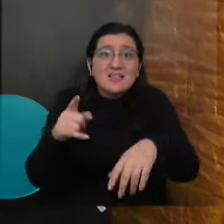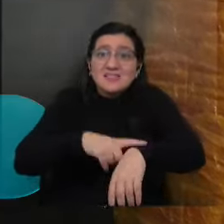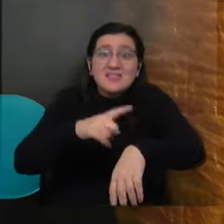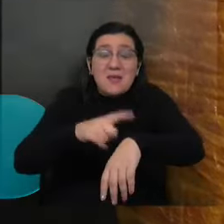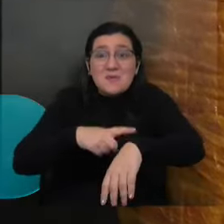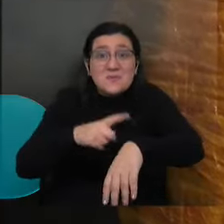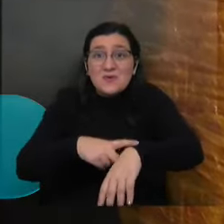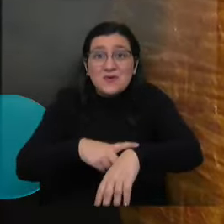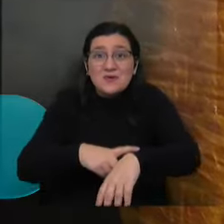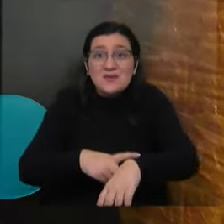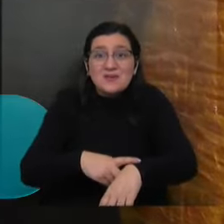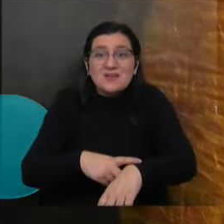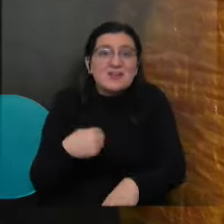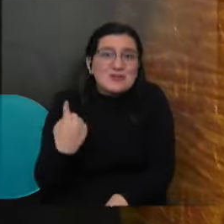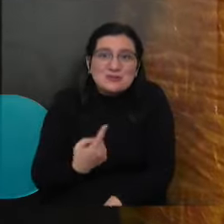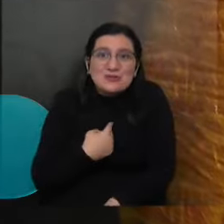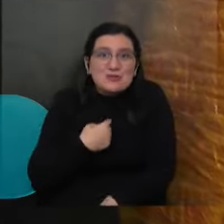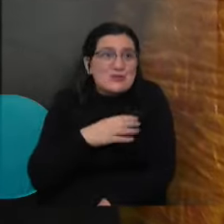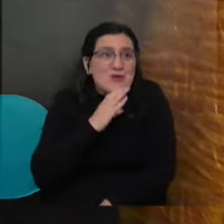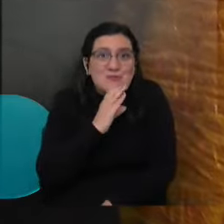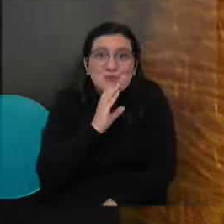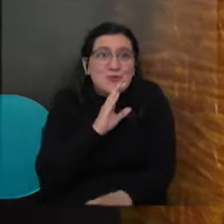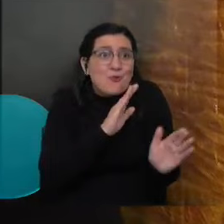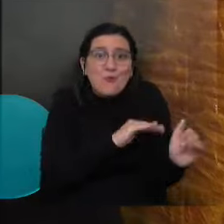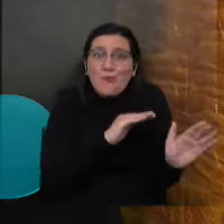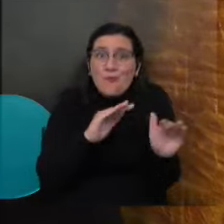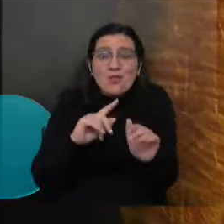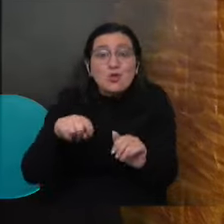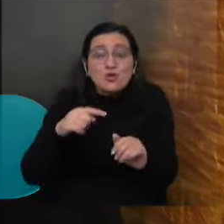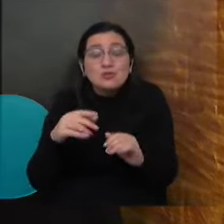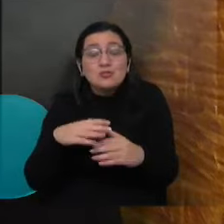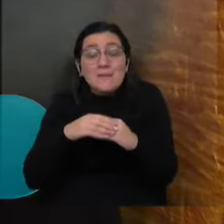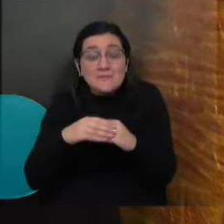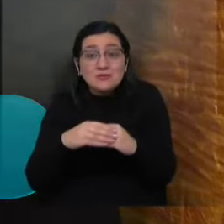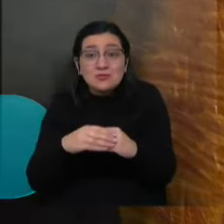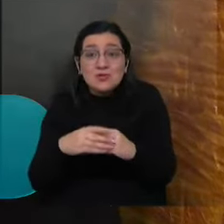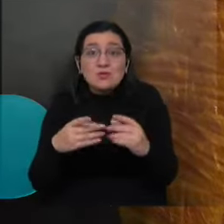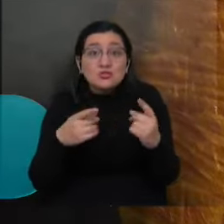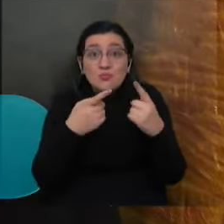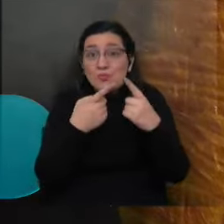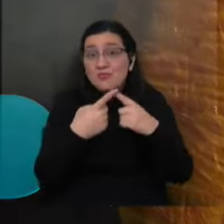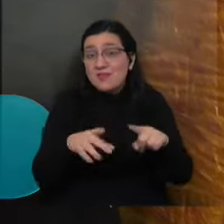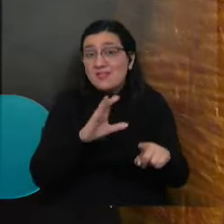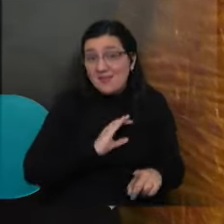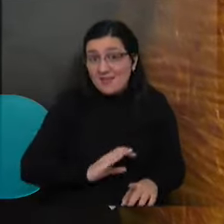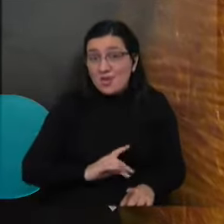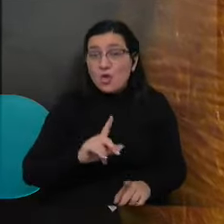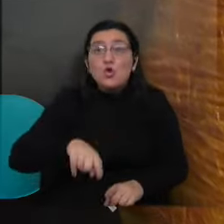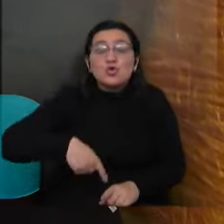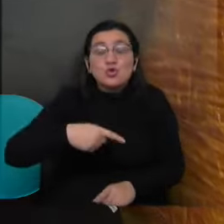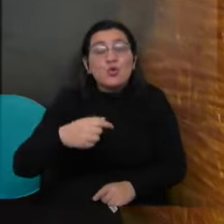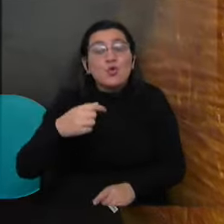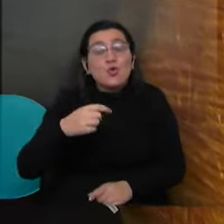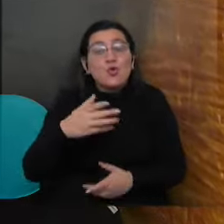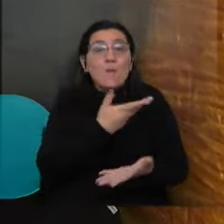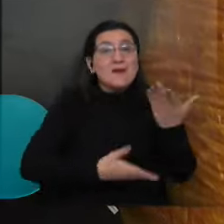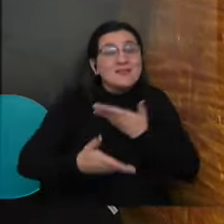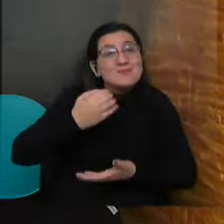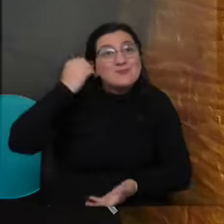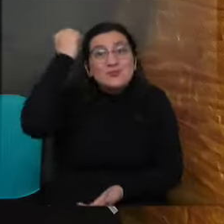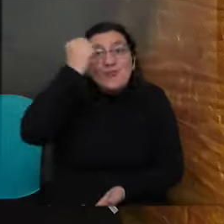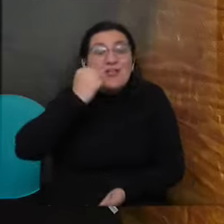nosotros ni el humor que teníamos ni nada y con otros amigos es otra historia y con otros compartimos sueños del mismo oficio con otros